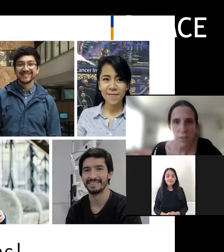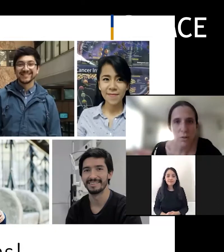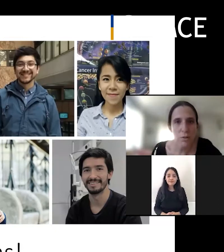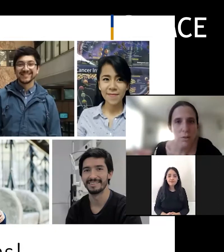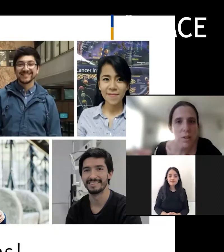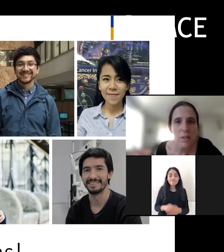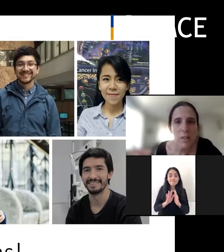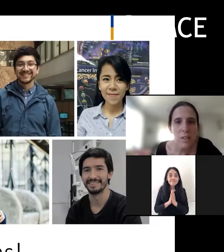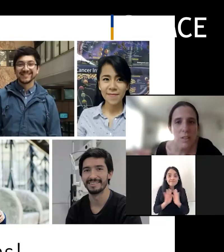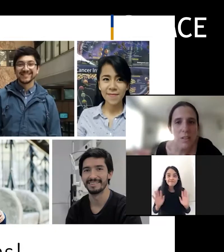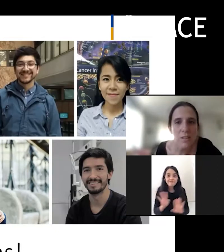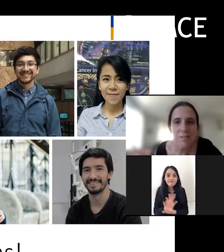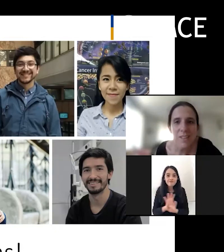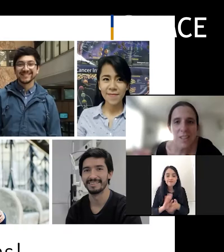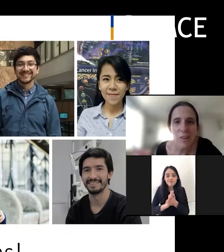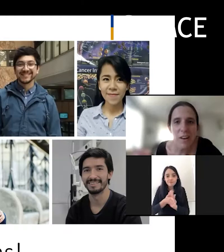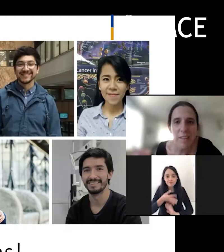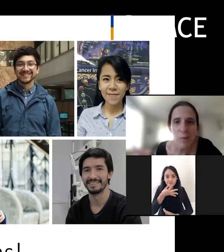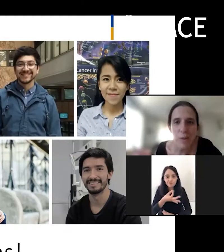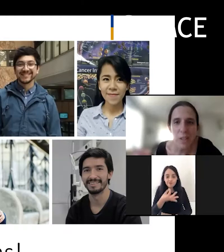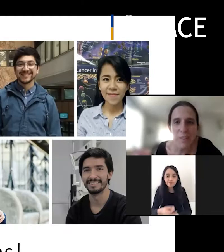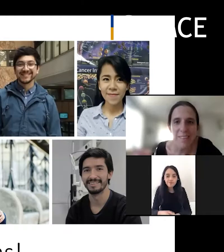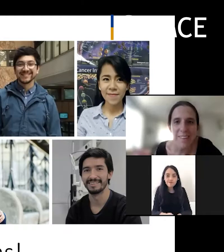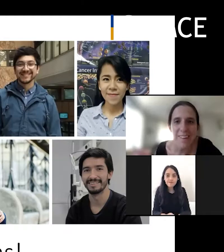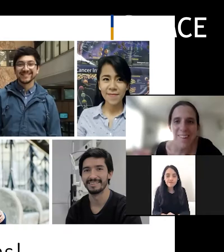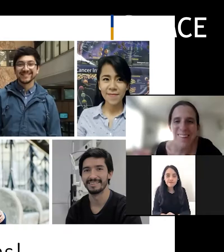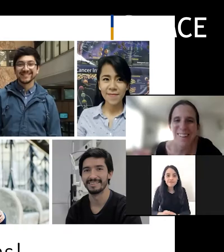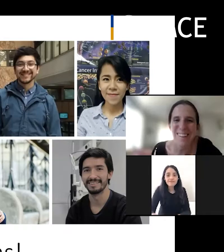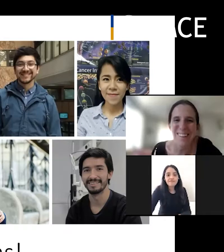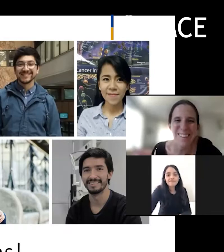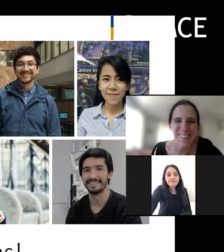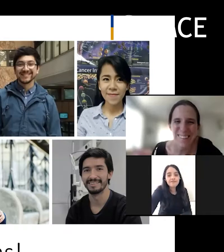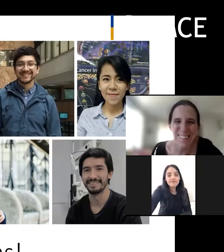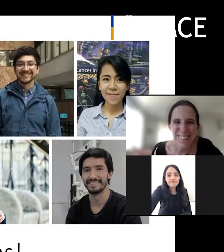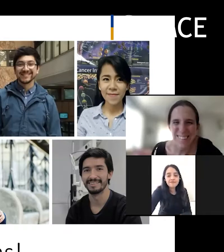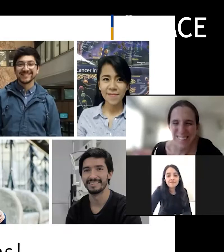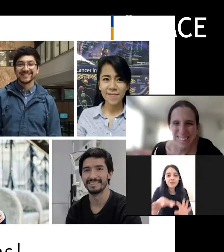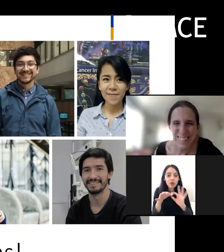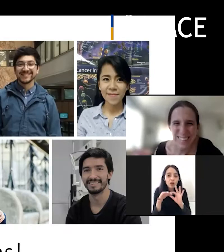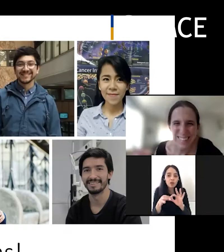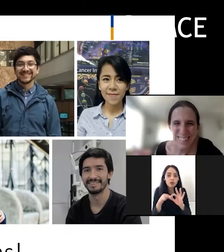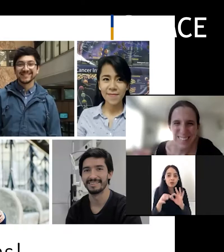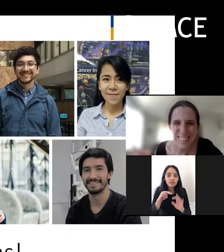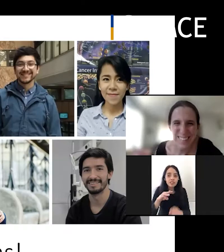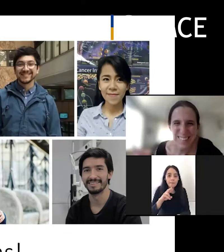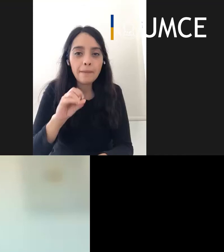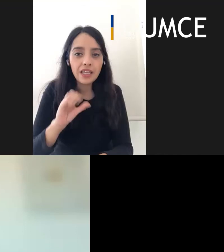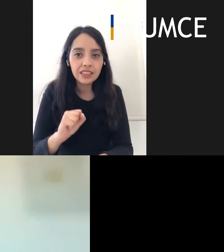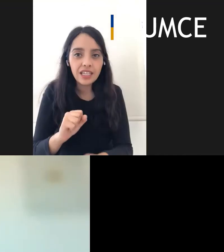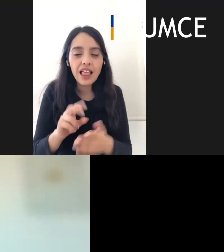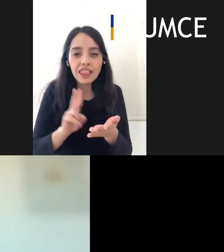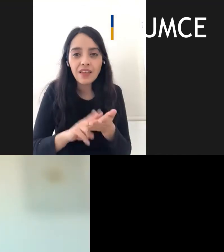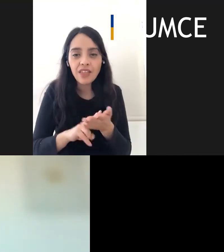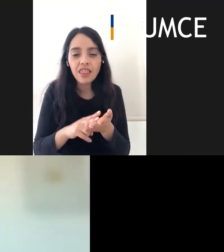Eso es todo lo que tengo que decir. Así que voy a dejar de... Muchas gracias, María de Los Ángeles. De verdad,